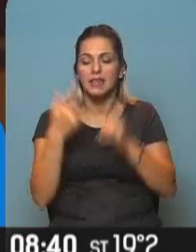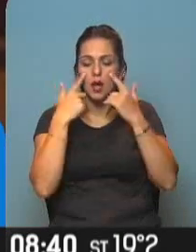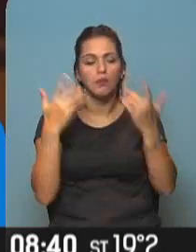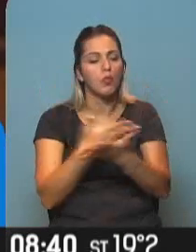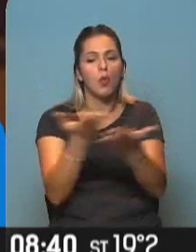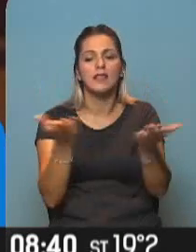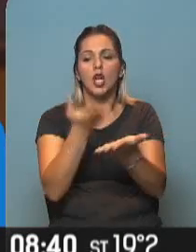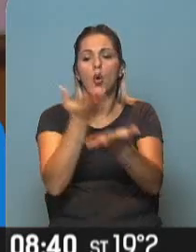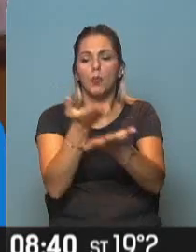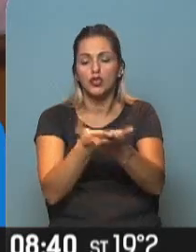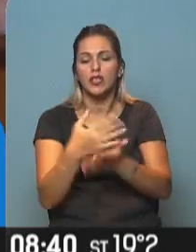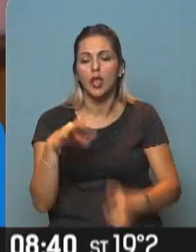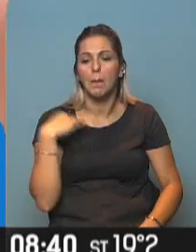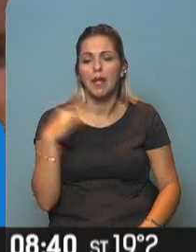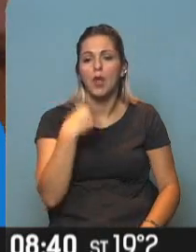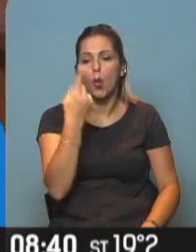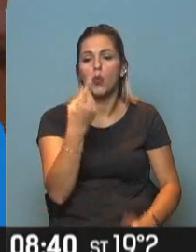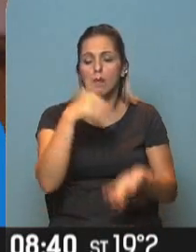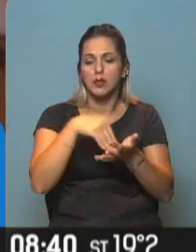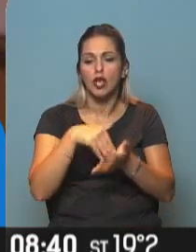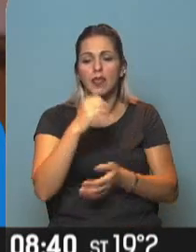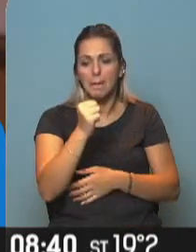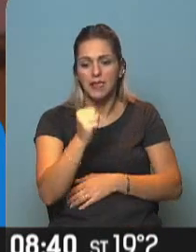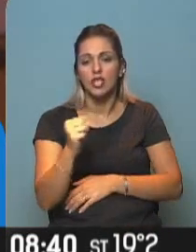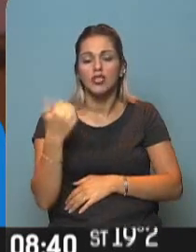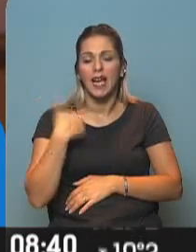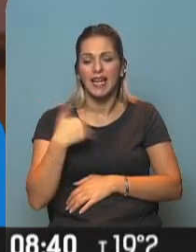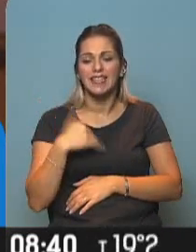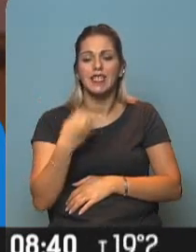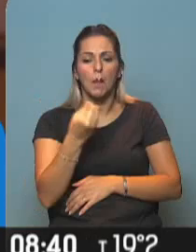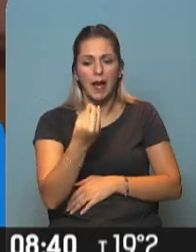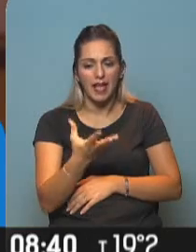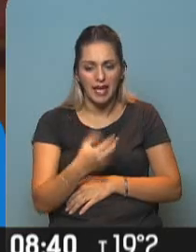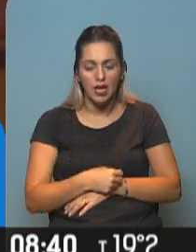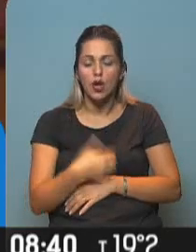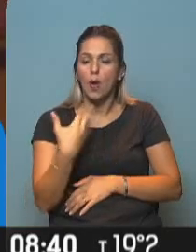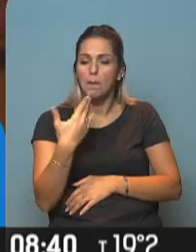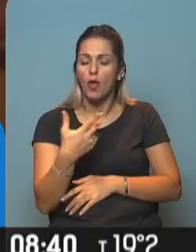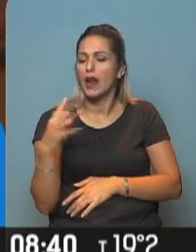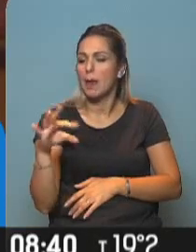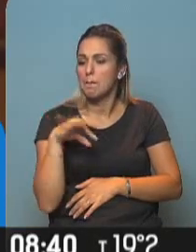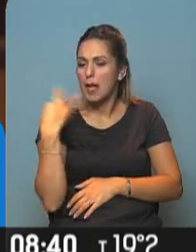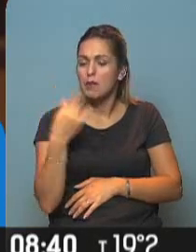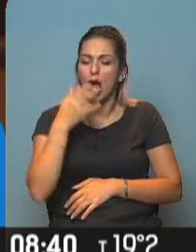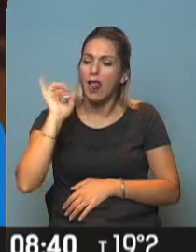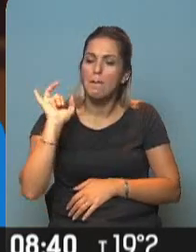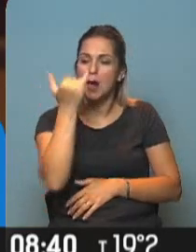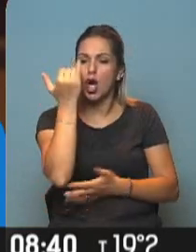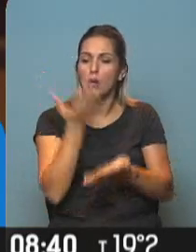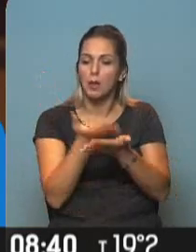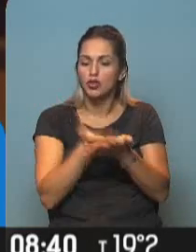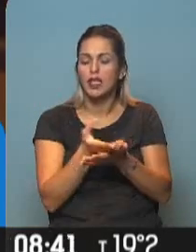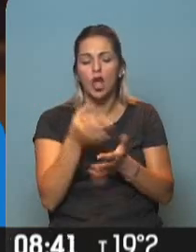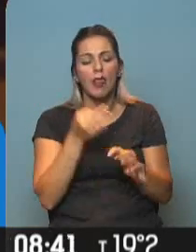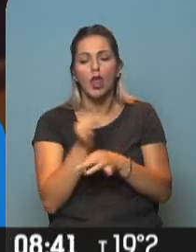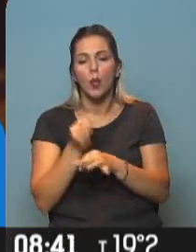el premio es un millón de pesos argentinos para poder premiar al mejor proyecto educativo la diferencia